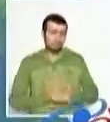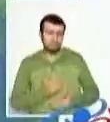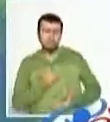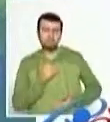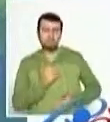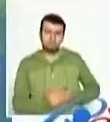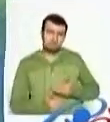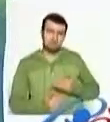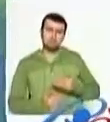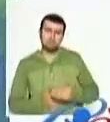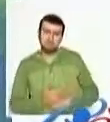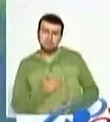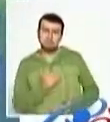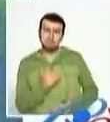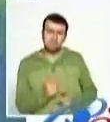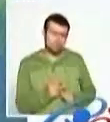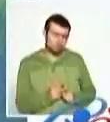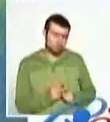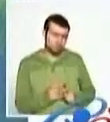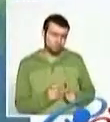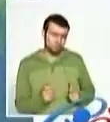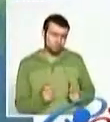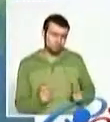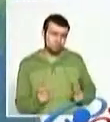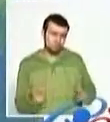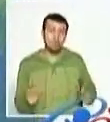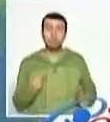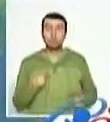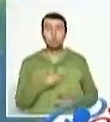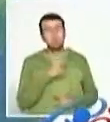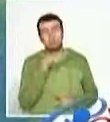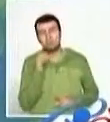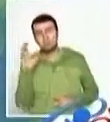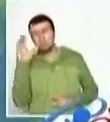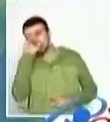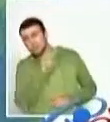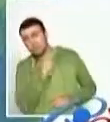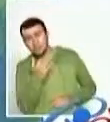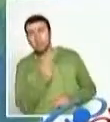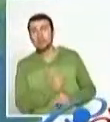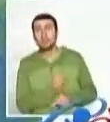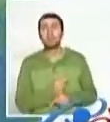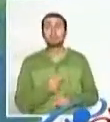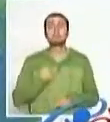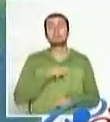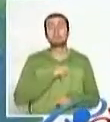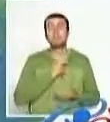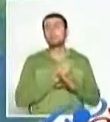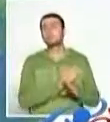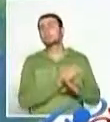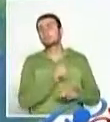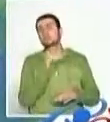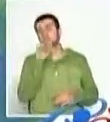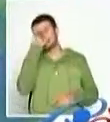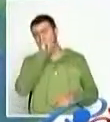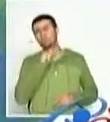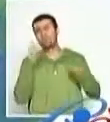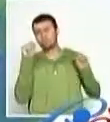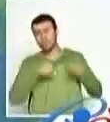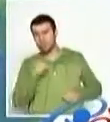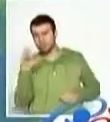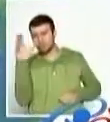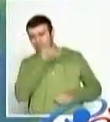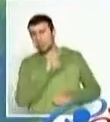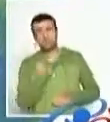periodo de incubación y nosotros la detectamos porque nosotros somos prevencionistas y la podemos detectar con la